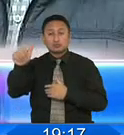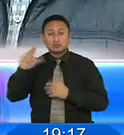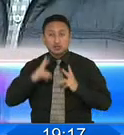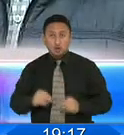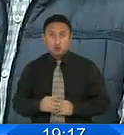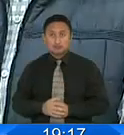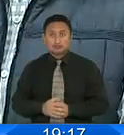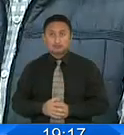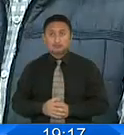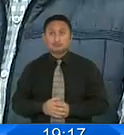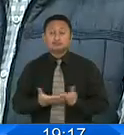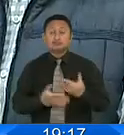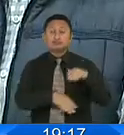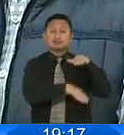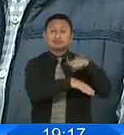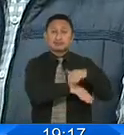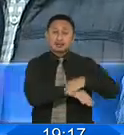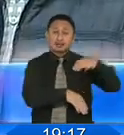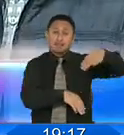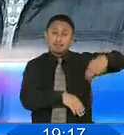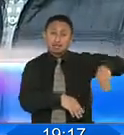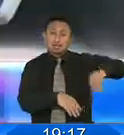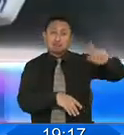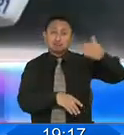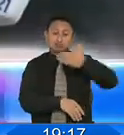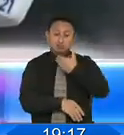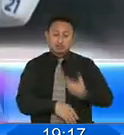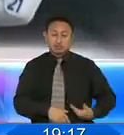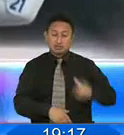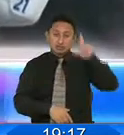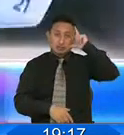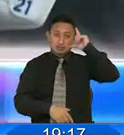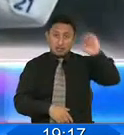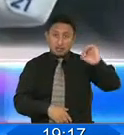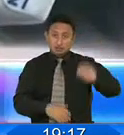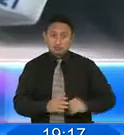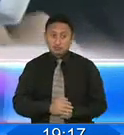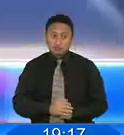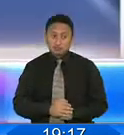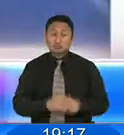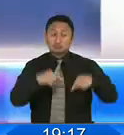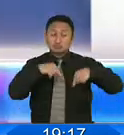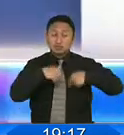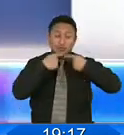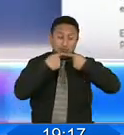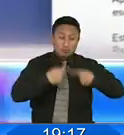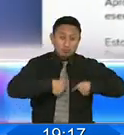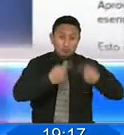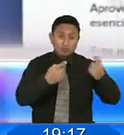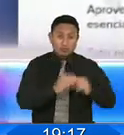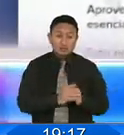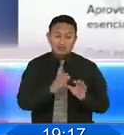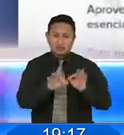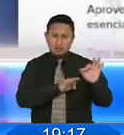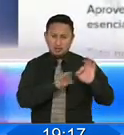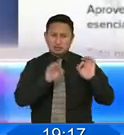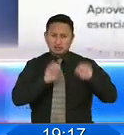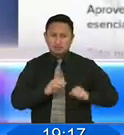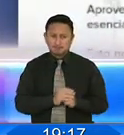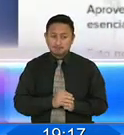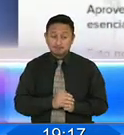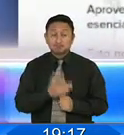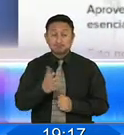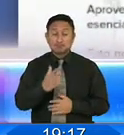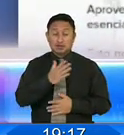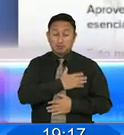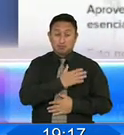En horas de la tarde del día miércoles, el presidente electo Guillermo Lasso, a través de un comunicado, expresó que pese a las